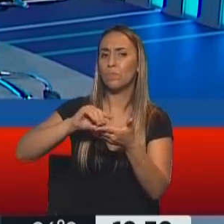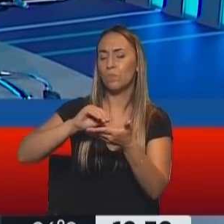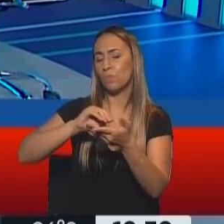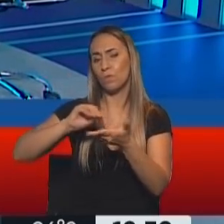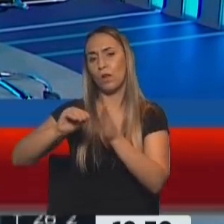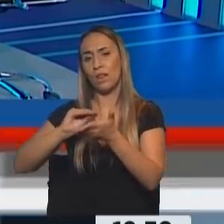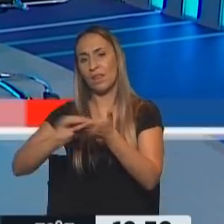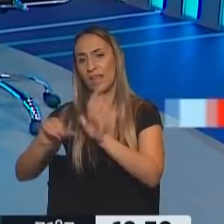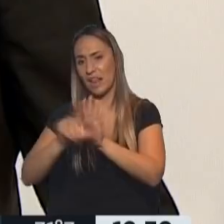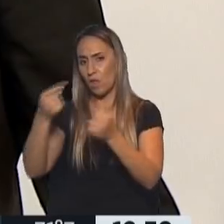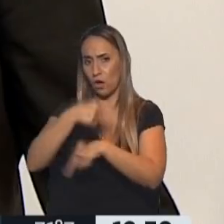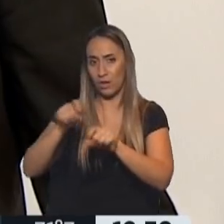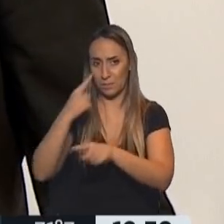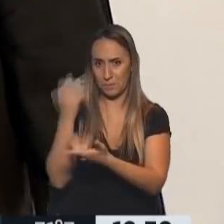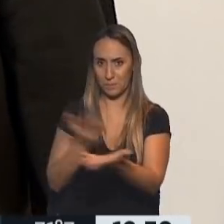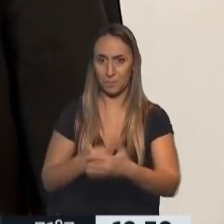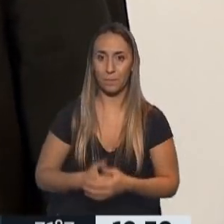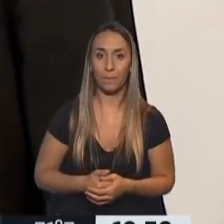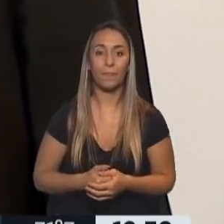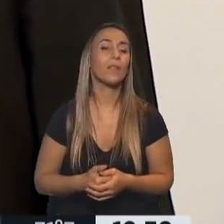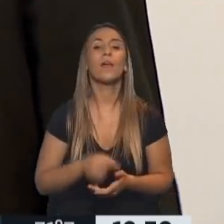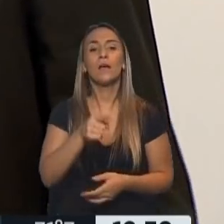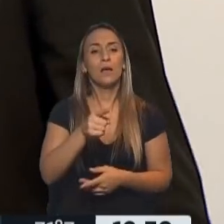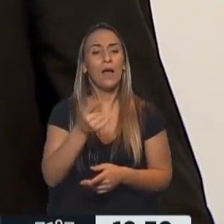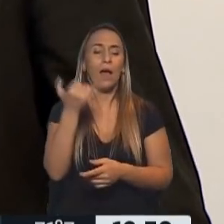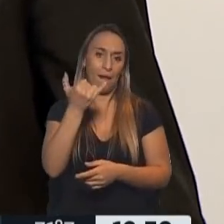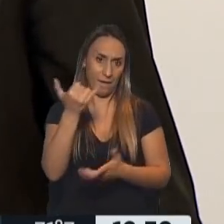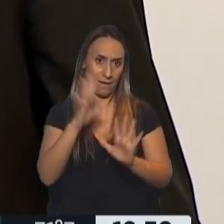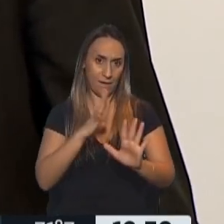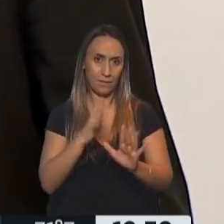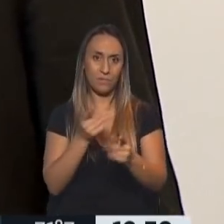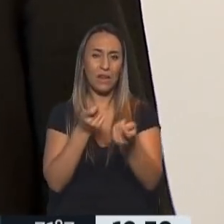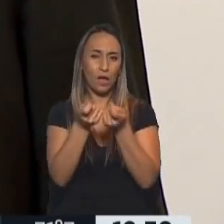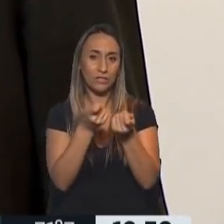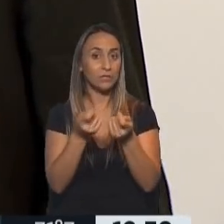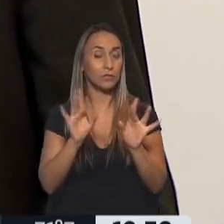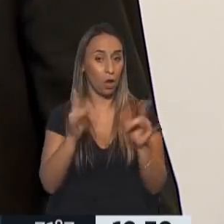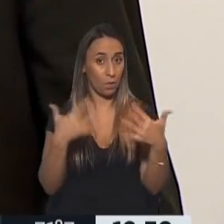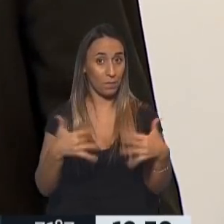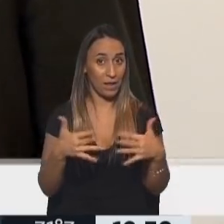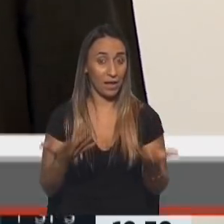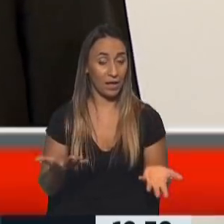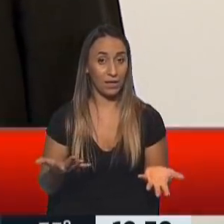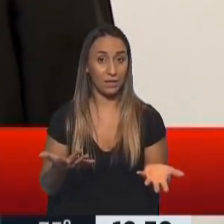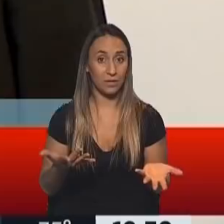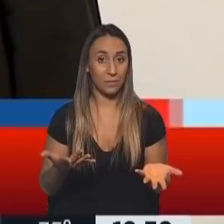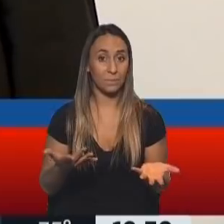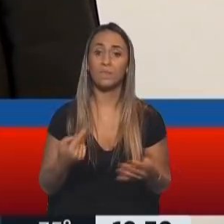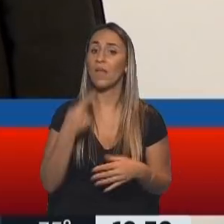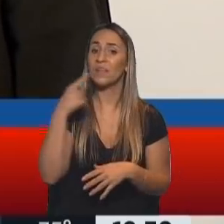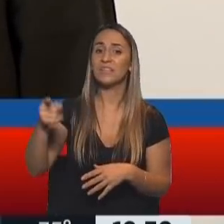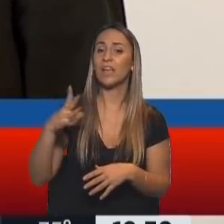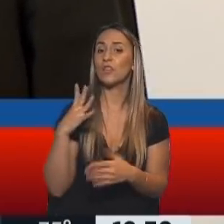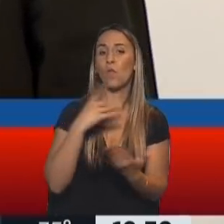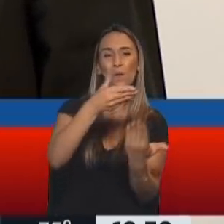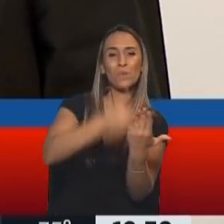no. Compartimos el material. Hay una negociación muy compleja y lo que se nos ha dicho es que están terminando las tareas de traducción, que